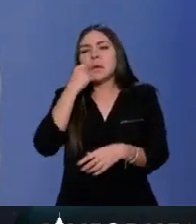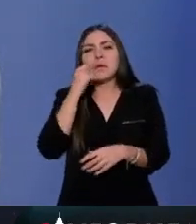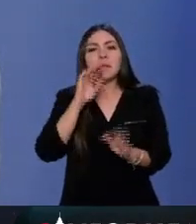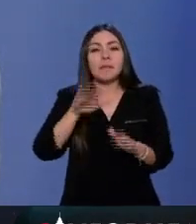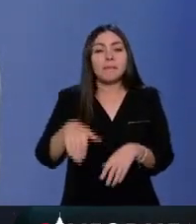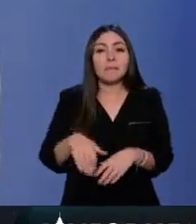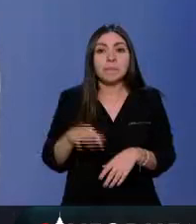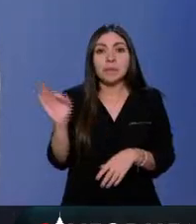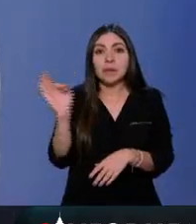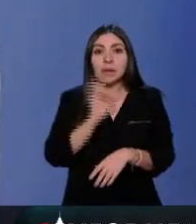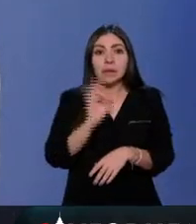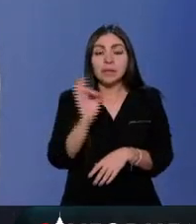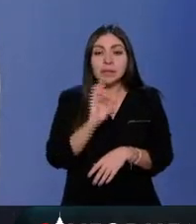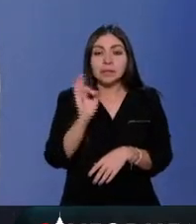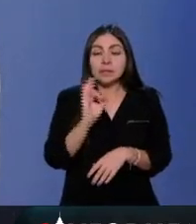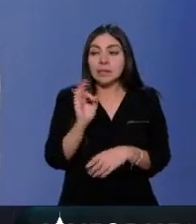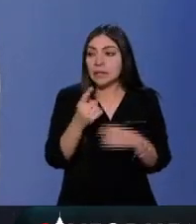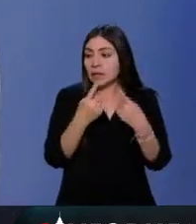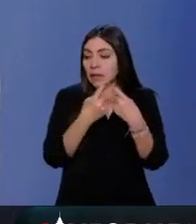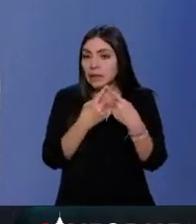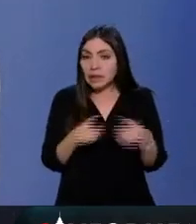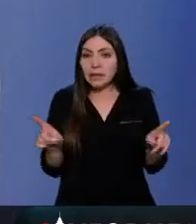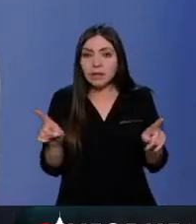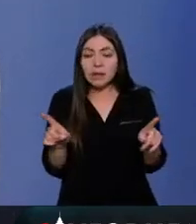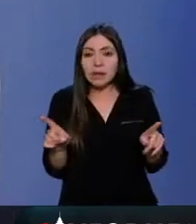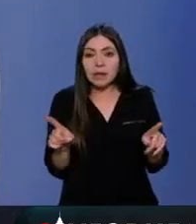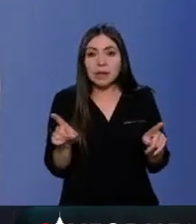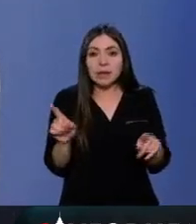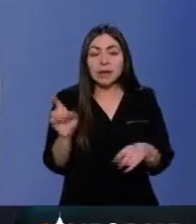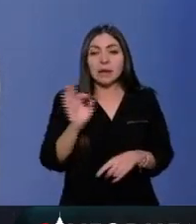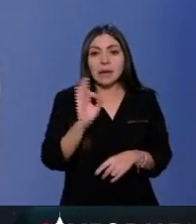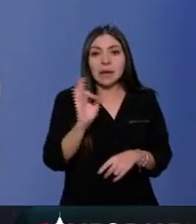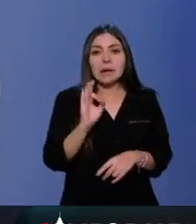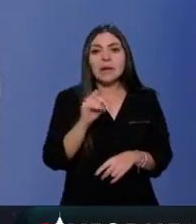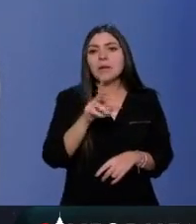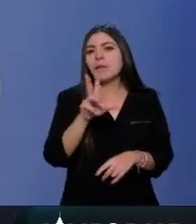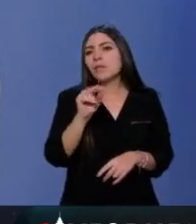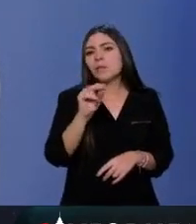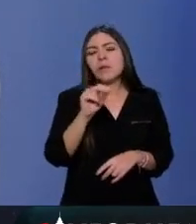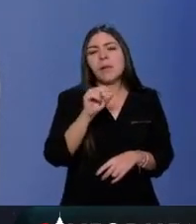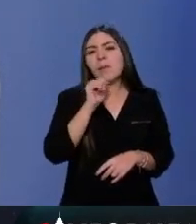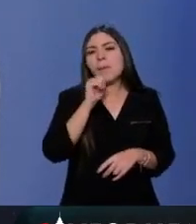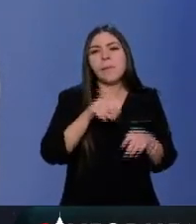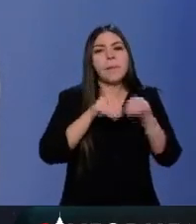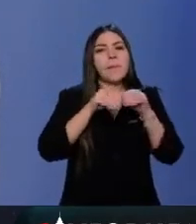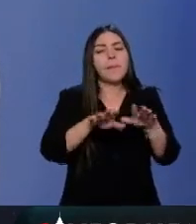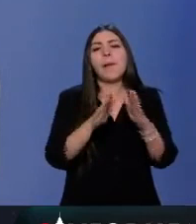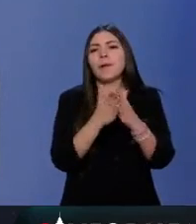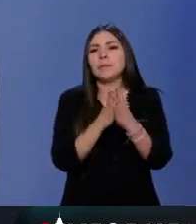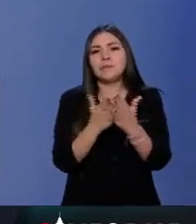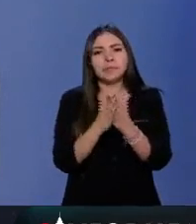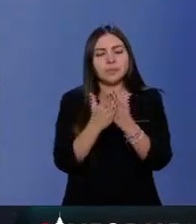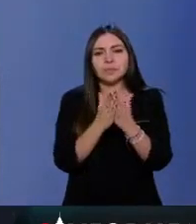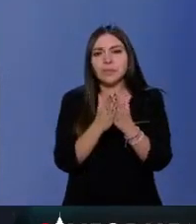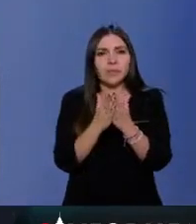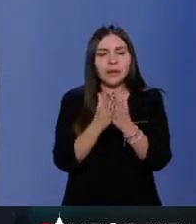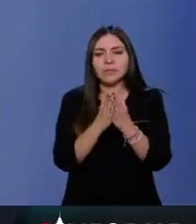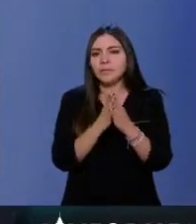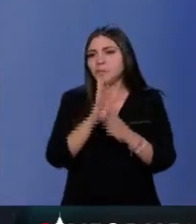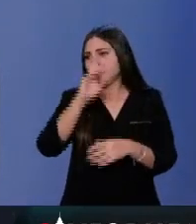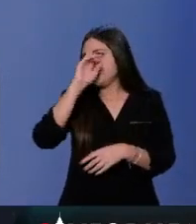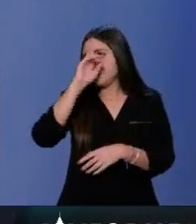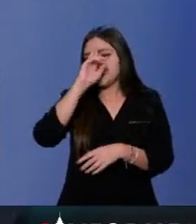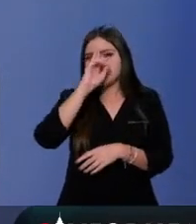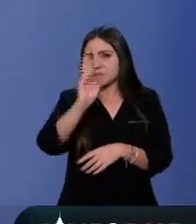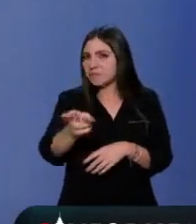porque si hubiese sido algo diferente o no de esta forma, no se les filtra el libro, no lo pueden